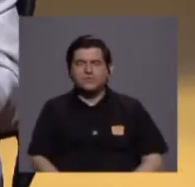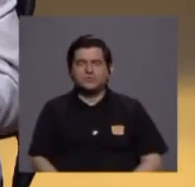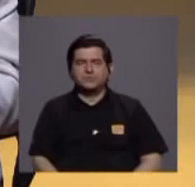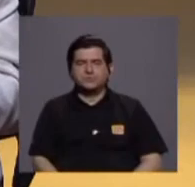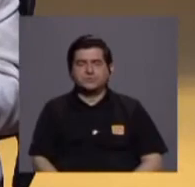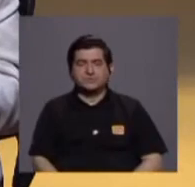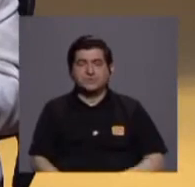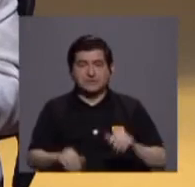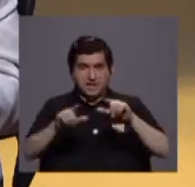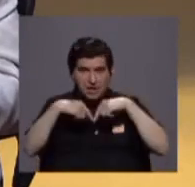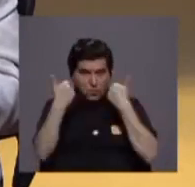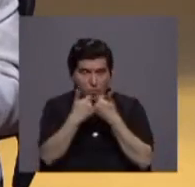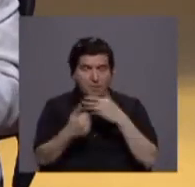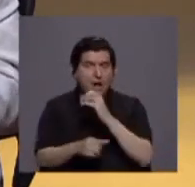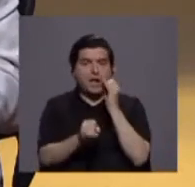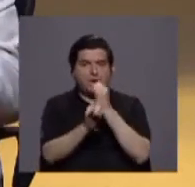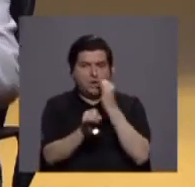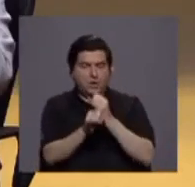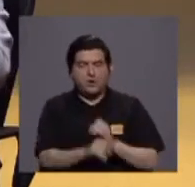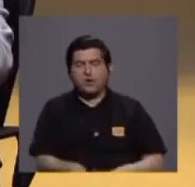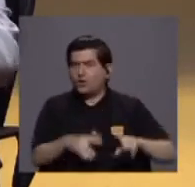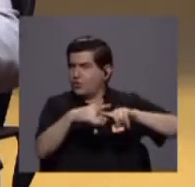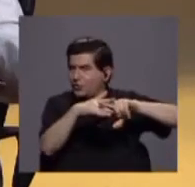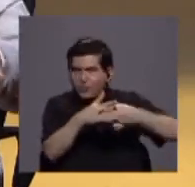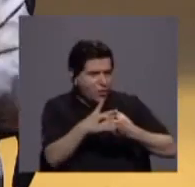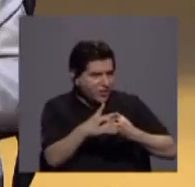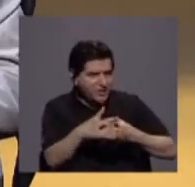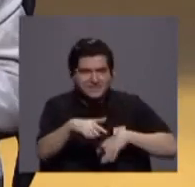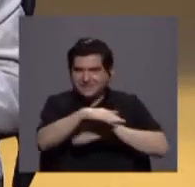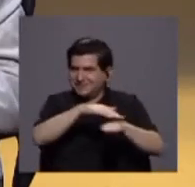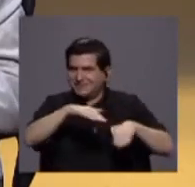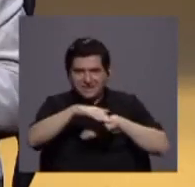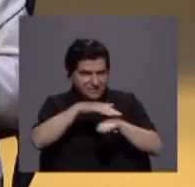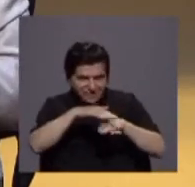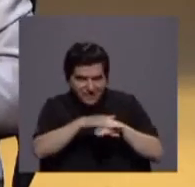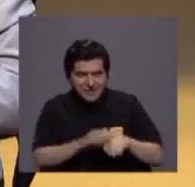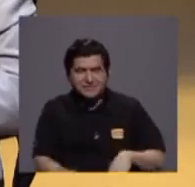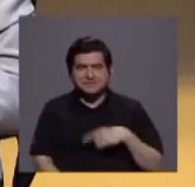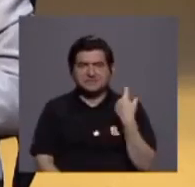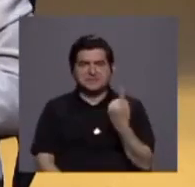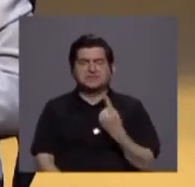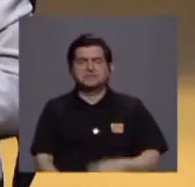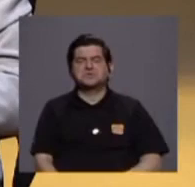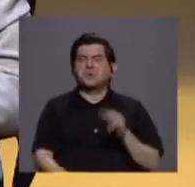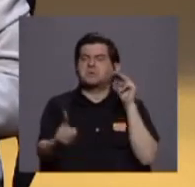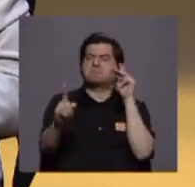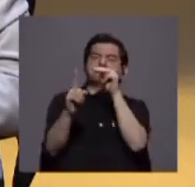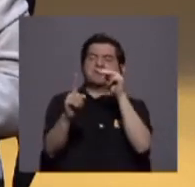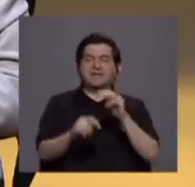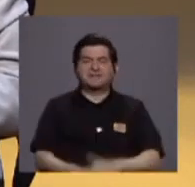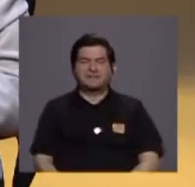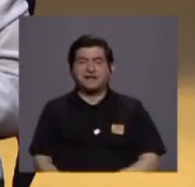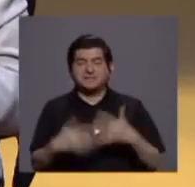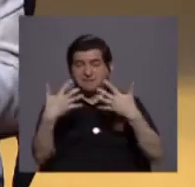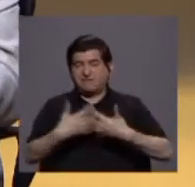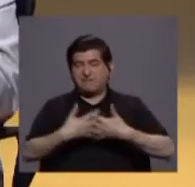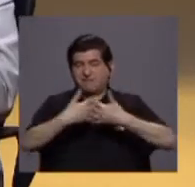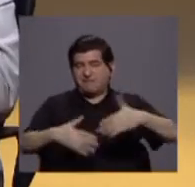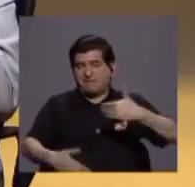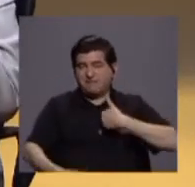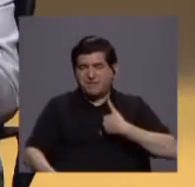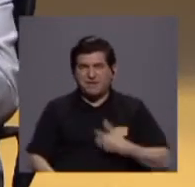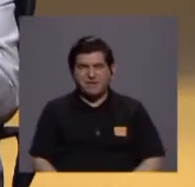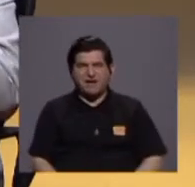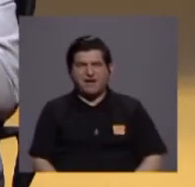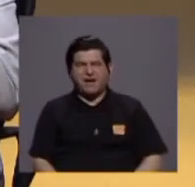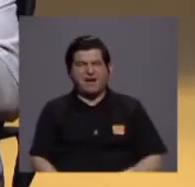todo institucional, si no partimos de las bases y si solo partimos de las metas, incluso las metas corporativas, va a haber un